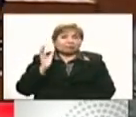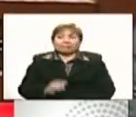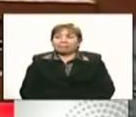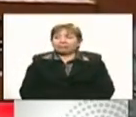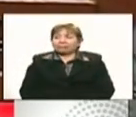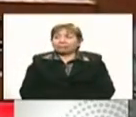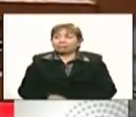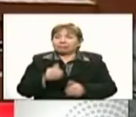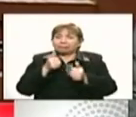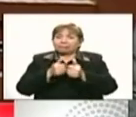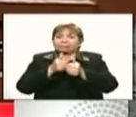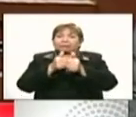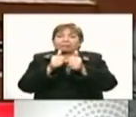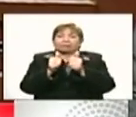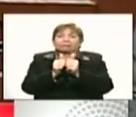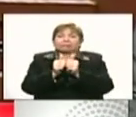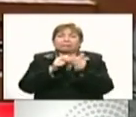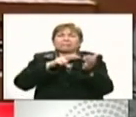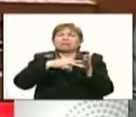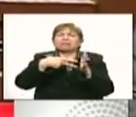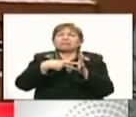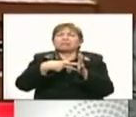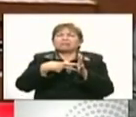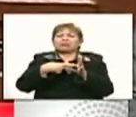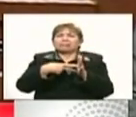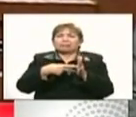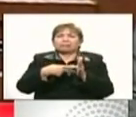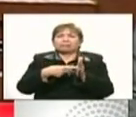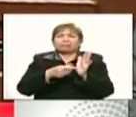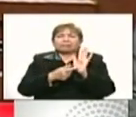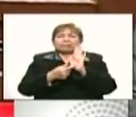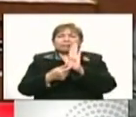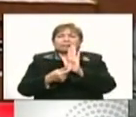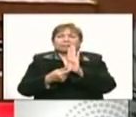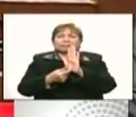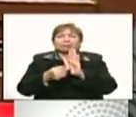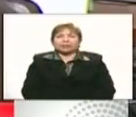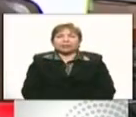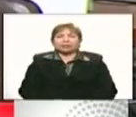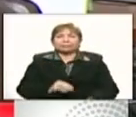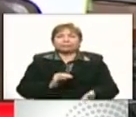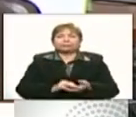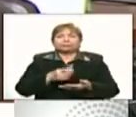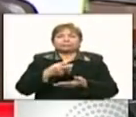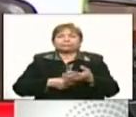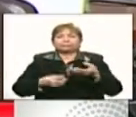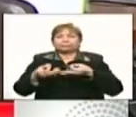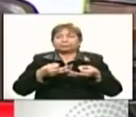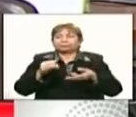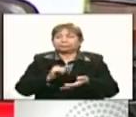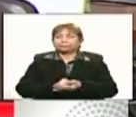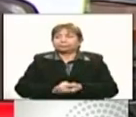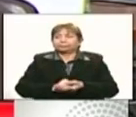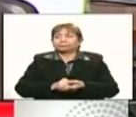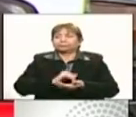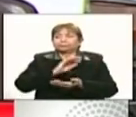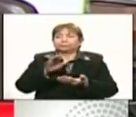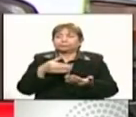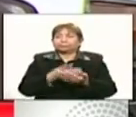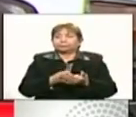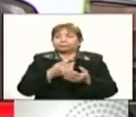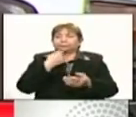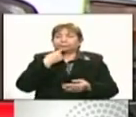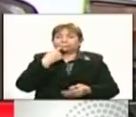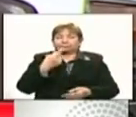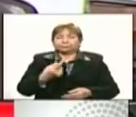están comenzando a actuar quizá en la forma más compleja, cuando lo que deberían